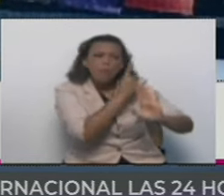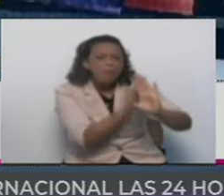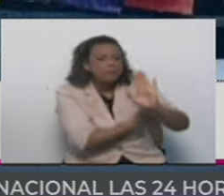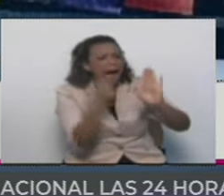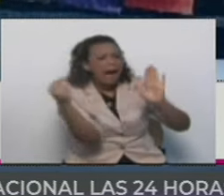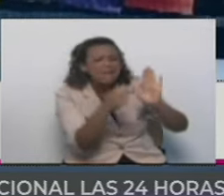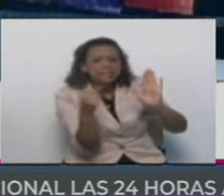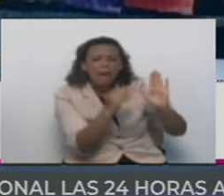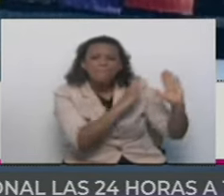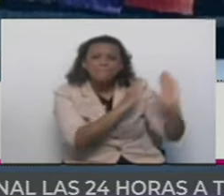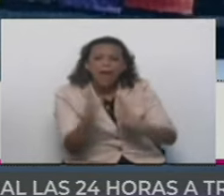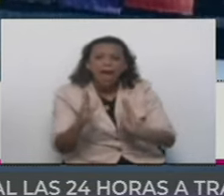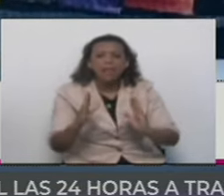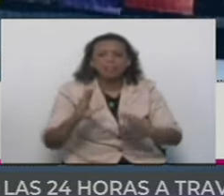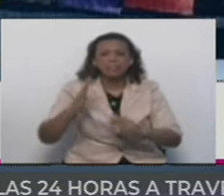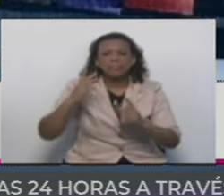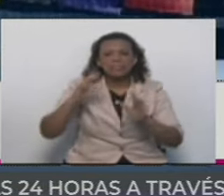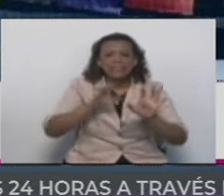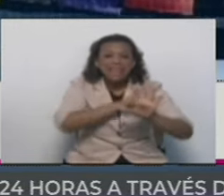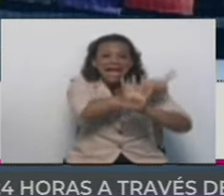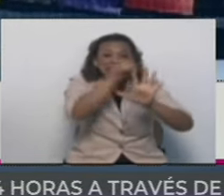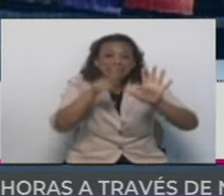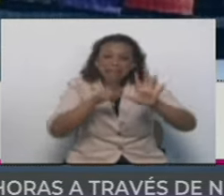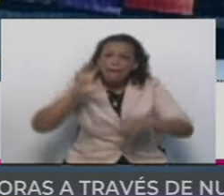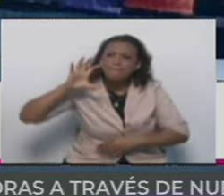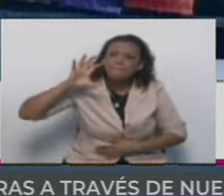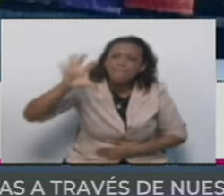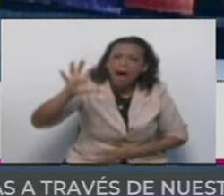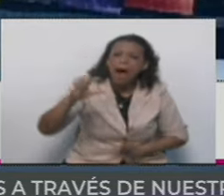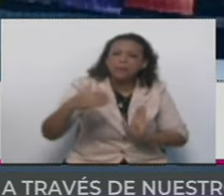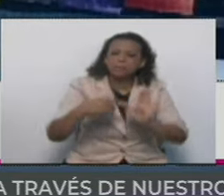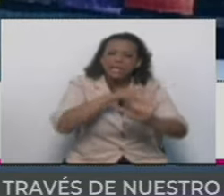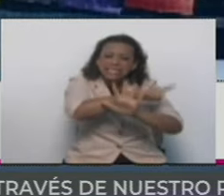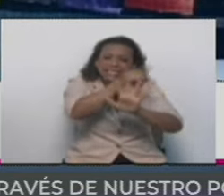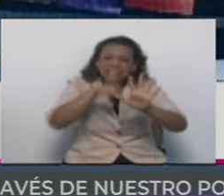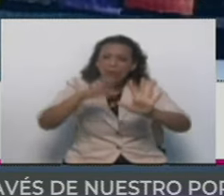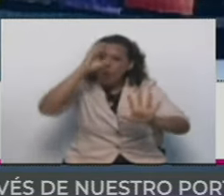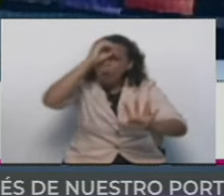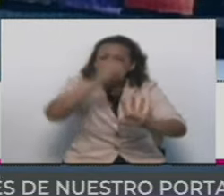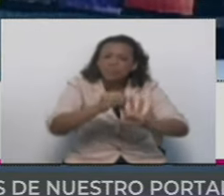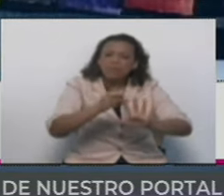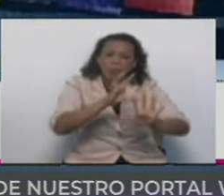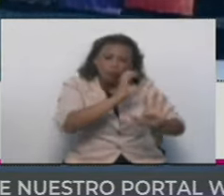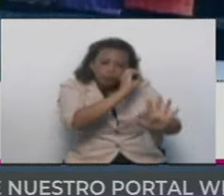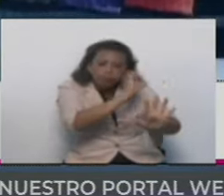en el plan de la patria de los 5 objetivos históricos.